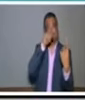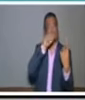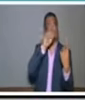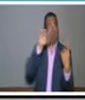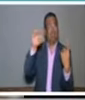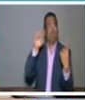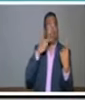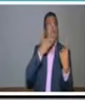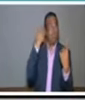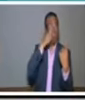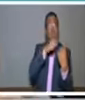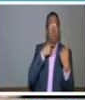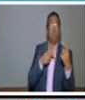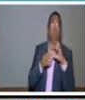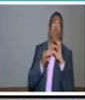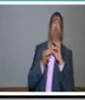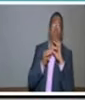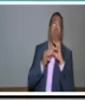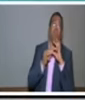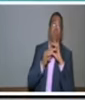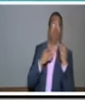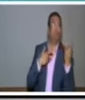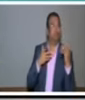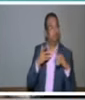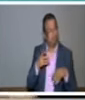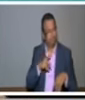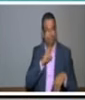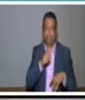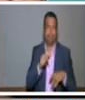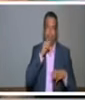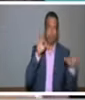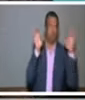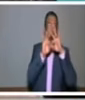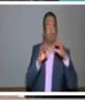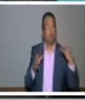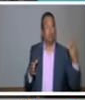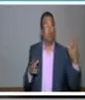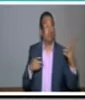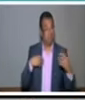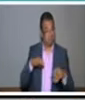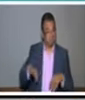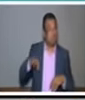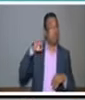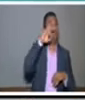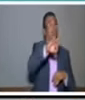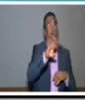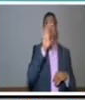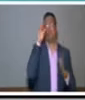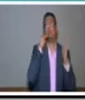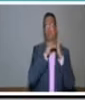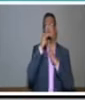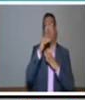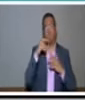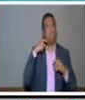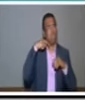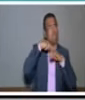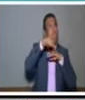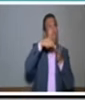dijo cuatro boberías que la podemos discutir hablando café, y por eso ya se le habían pagado $9 millones. Y yo no escuché ninguna oposición en ese